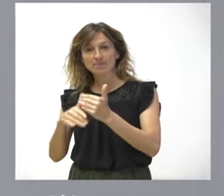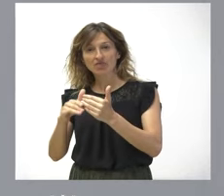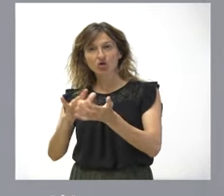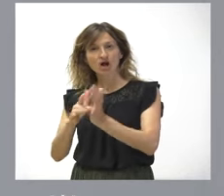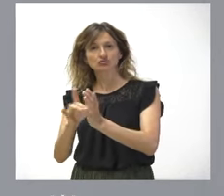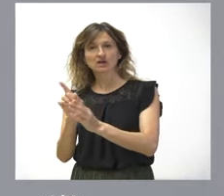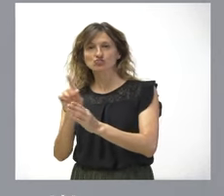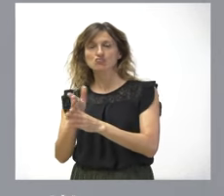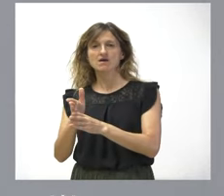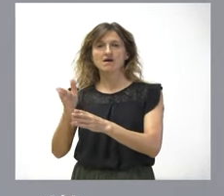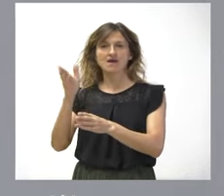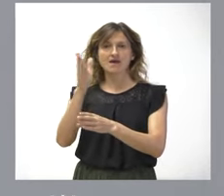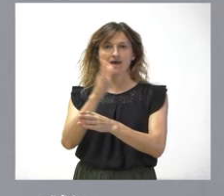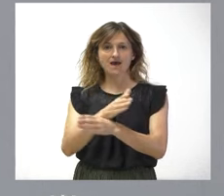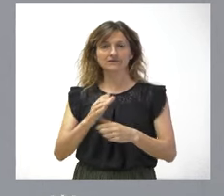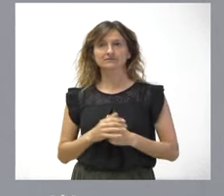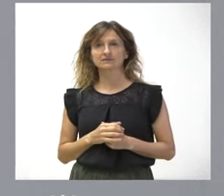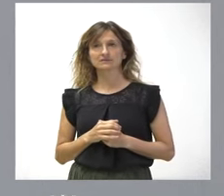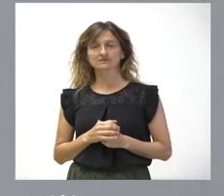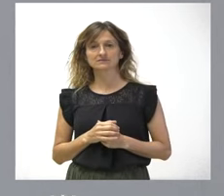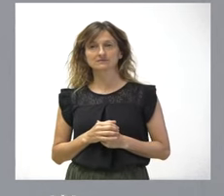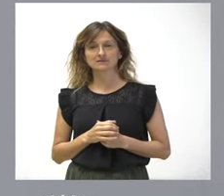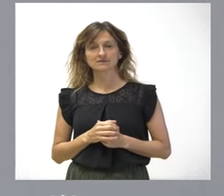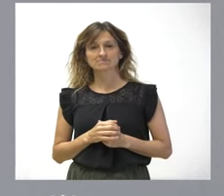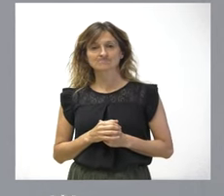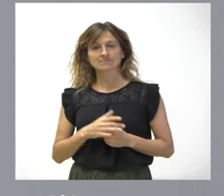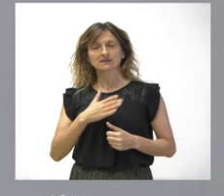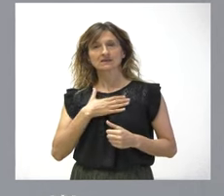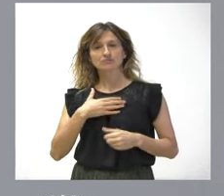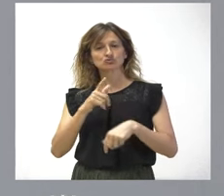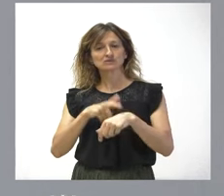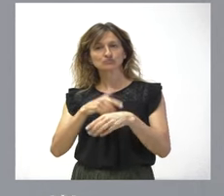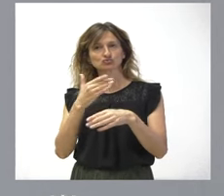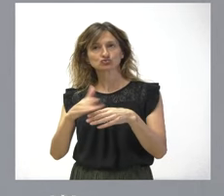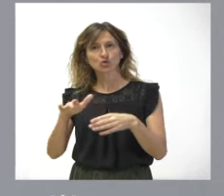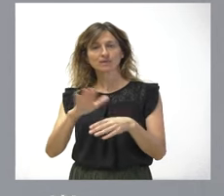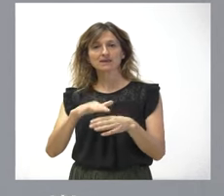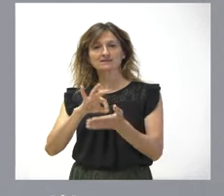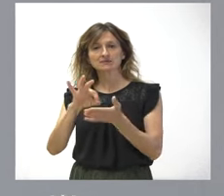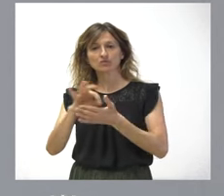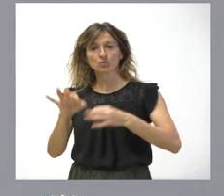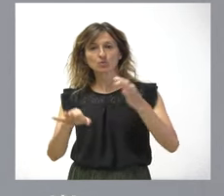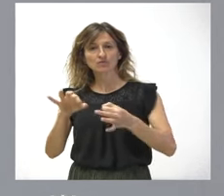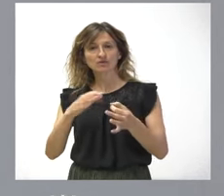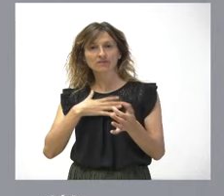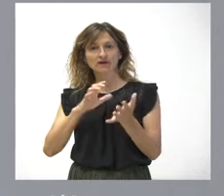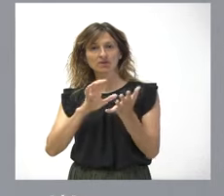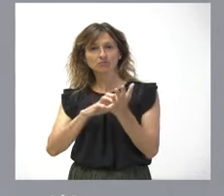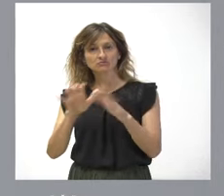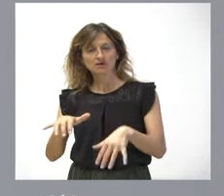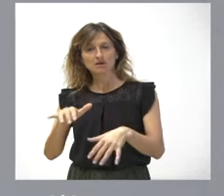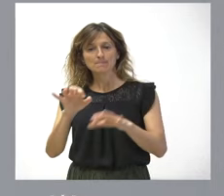eh acuerdo del Consejo de gobierno para dar espacio suficiente para que los servicios jurídicos de la junta de Castilla y león preparen la